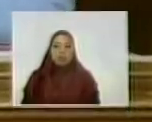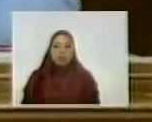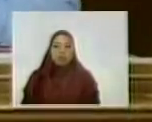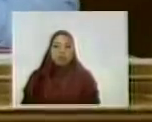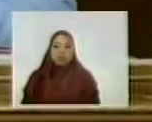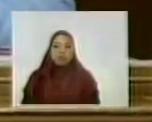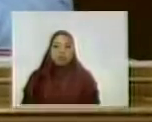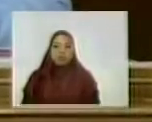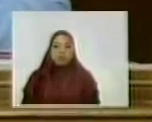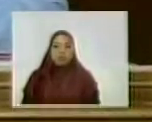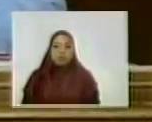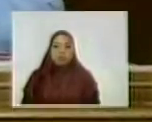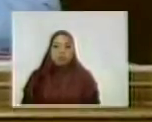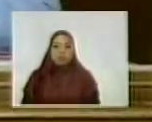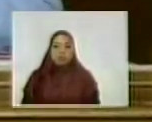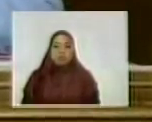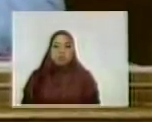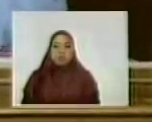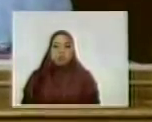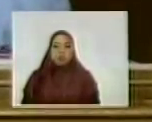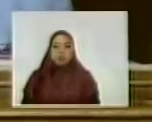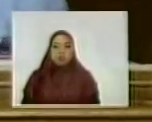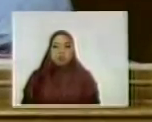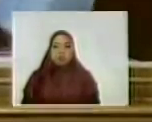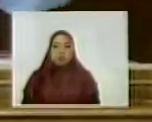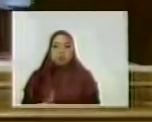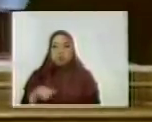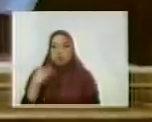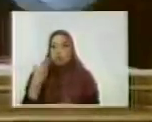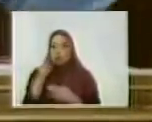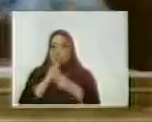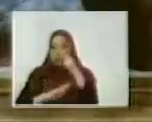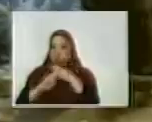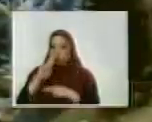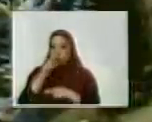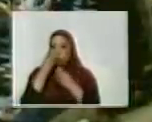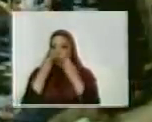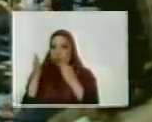Y procede la juramentación del compañero defensor.